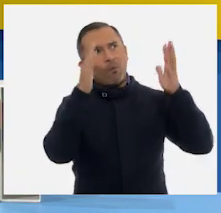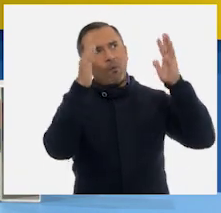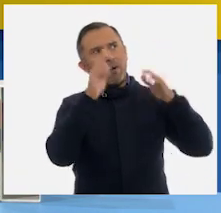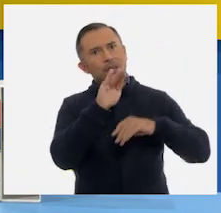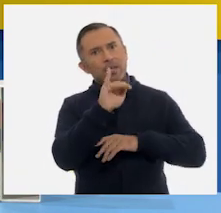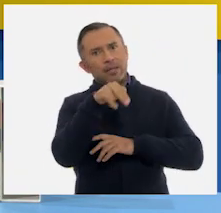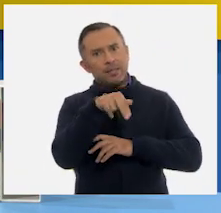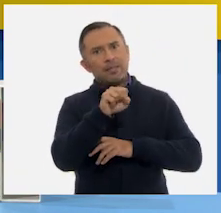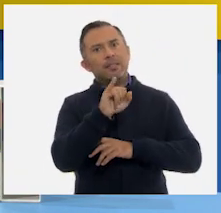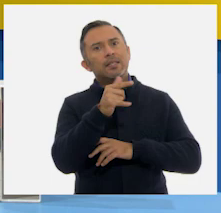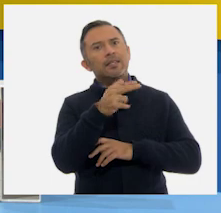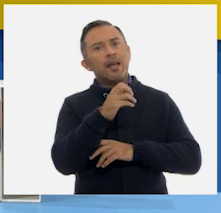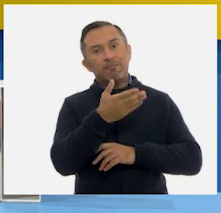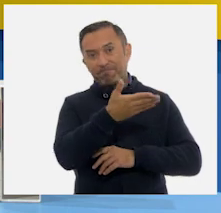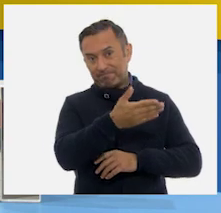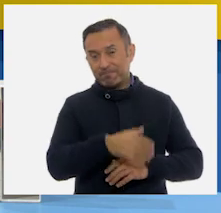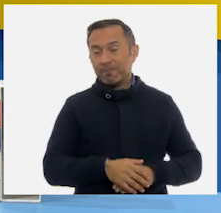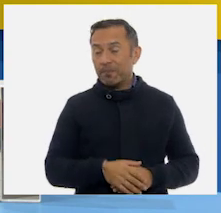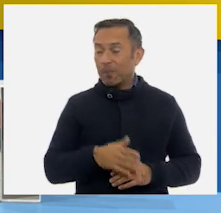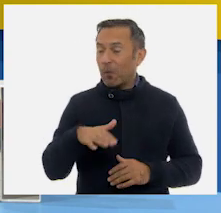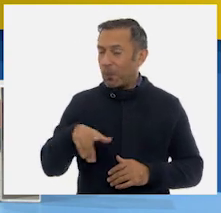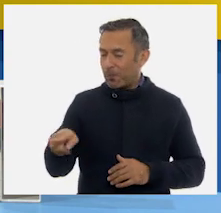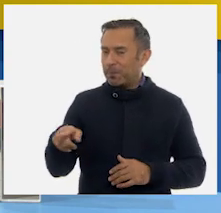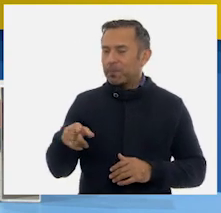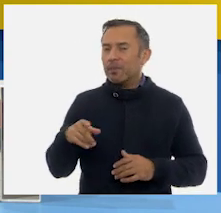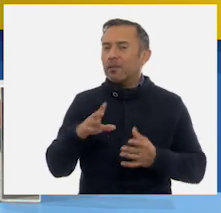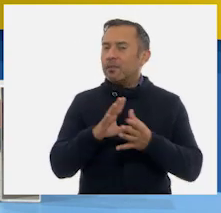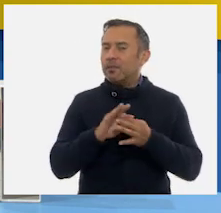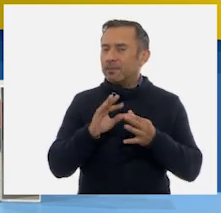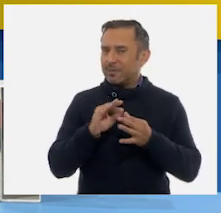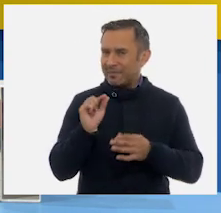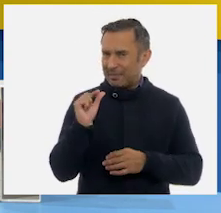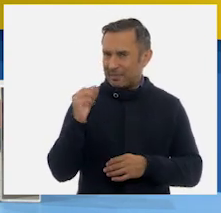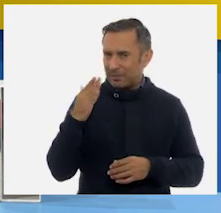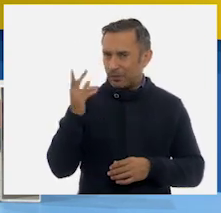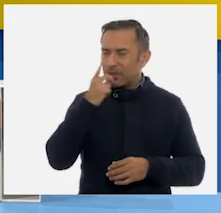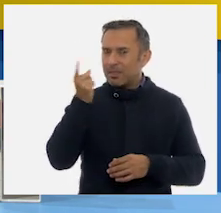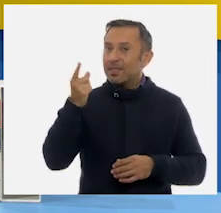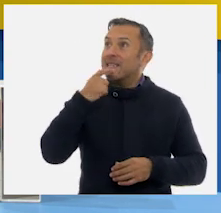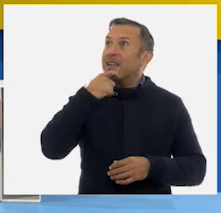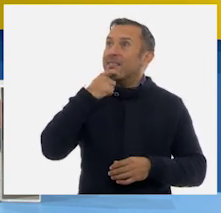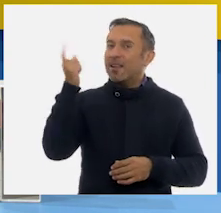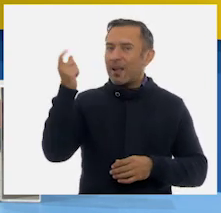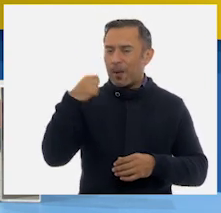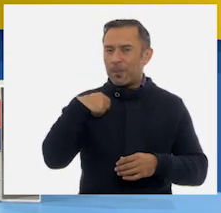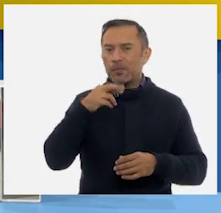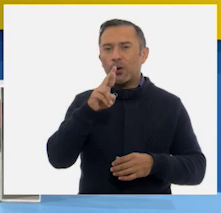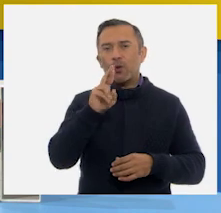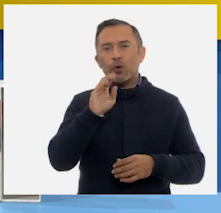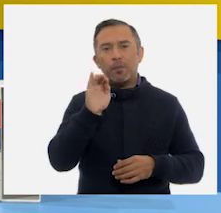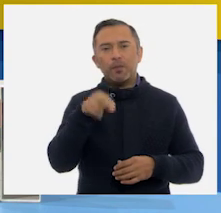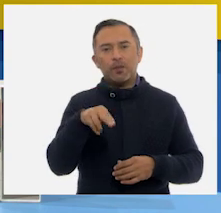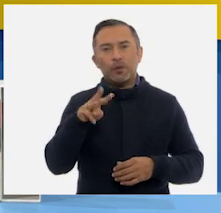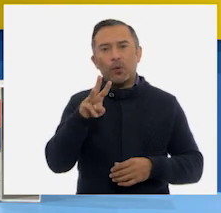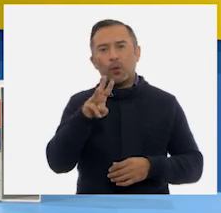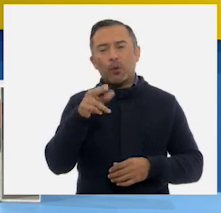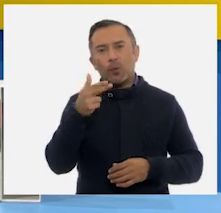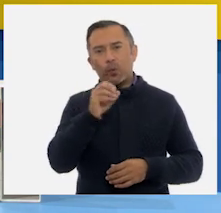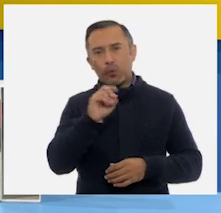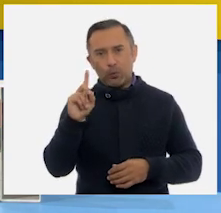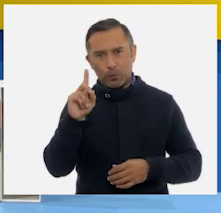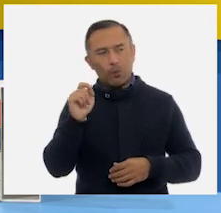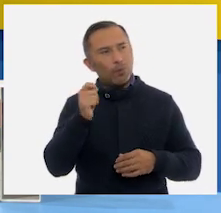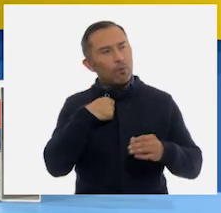este paréntesis y que mencionaste a Robin Hood hace unos minutos, aprovecho para recomendarles a las y los niños en casa